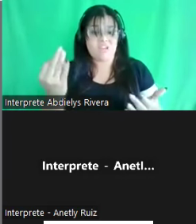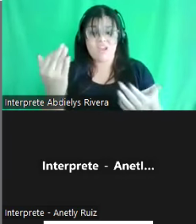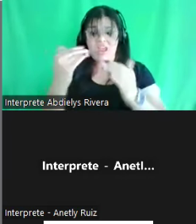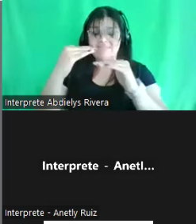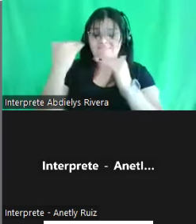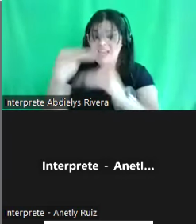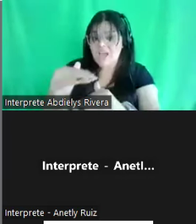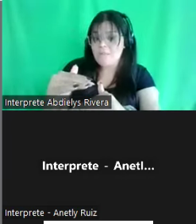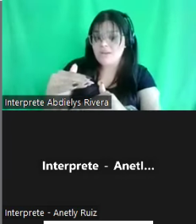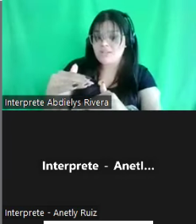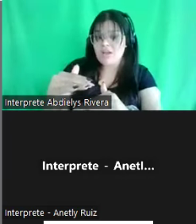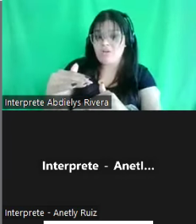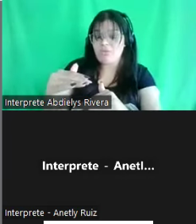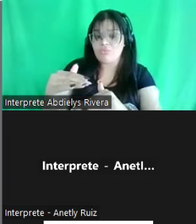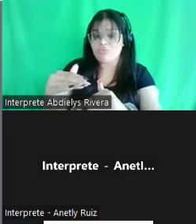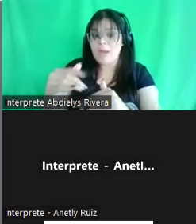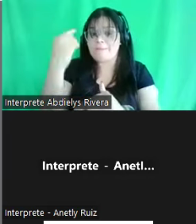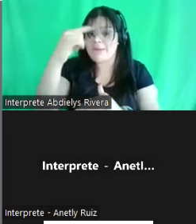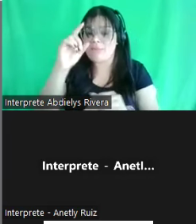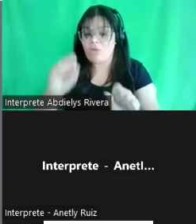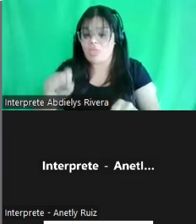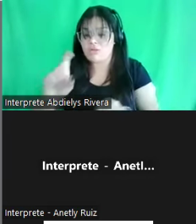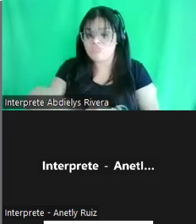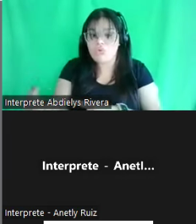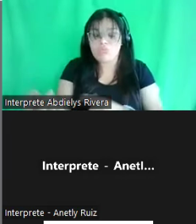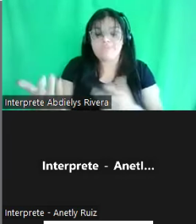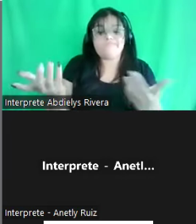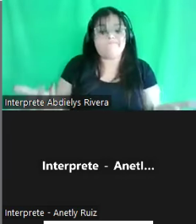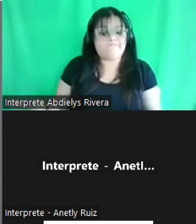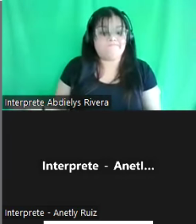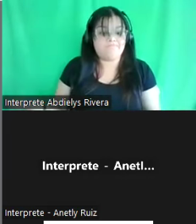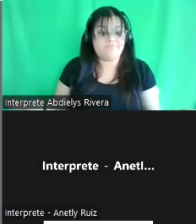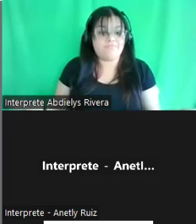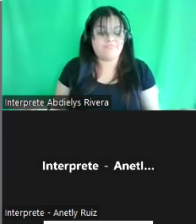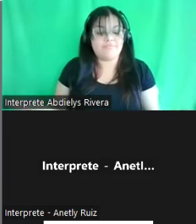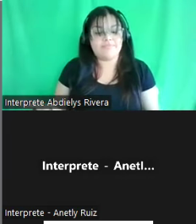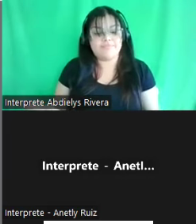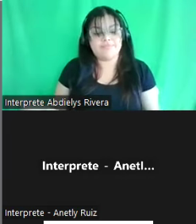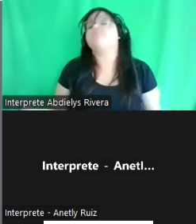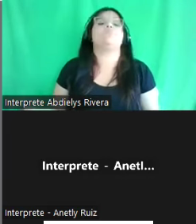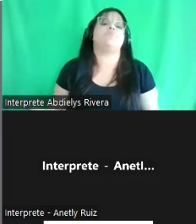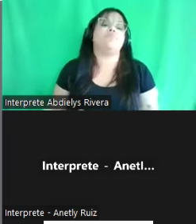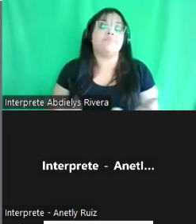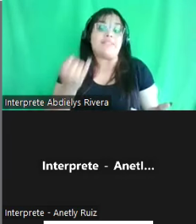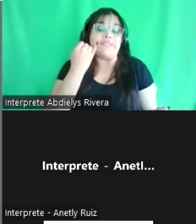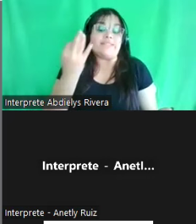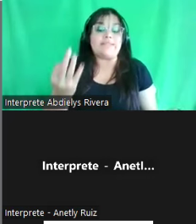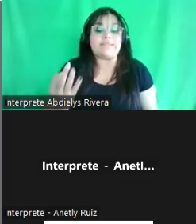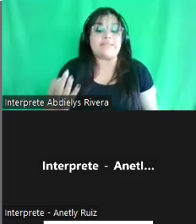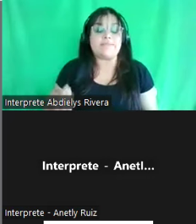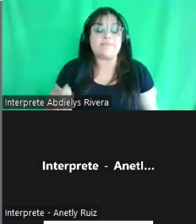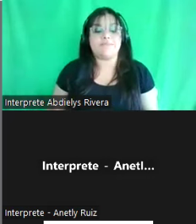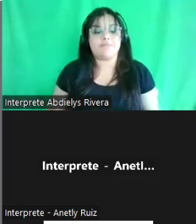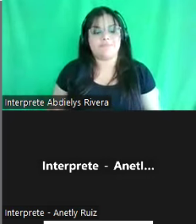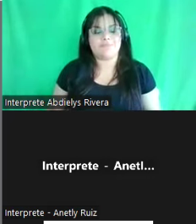solo en ese momento, pues la regulación, si estuviera solo para